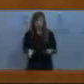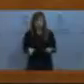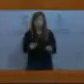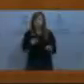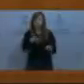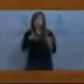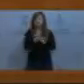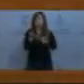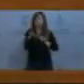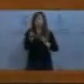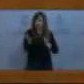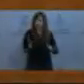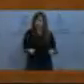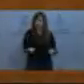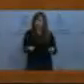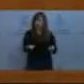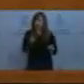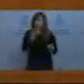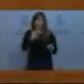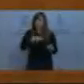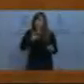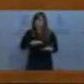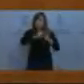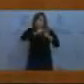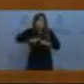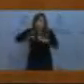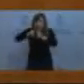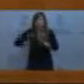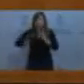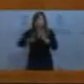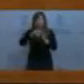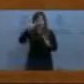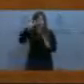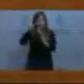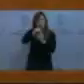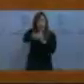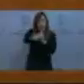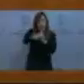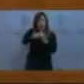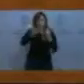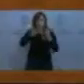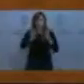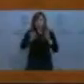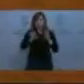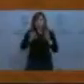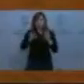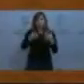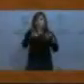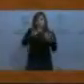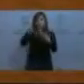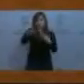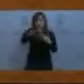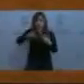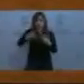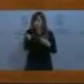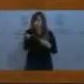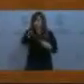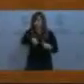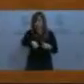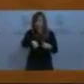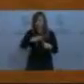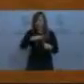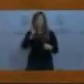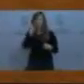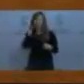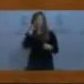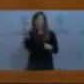esto? Que pudiendo analizar los códigos ictus activados en áreas similares, podemos detectar las